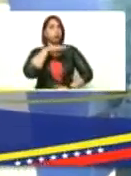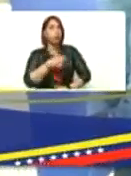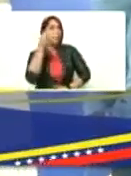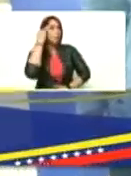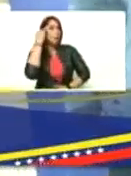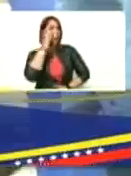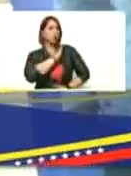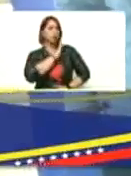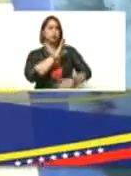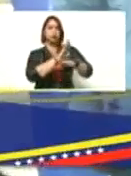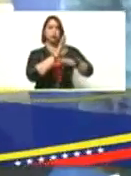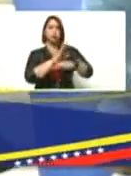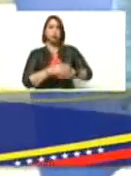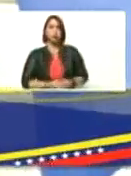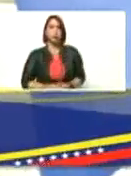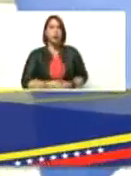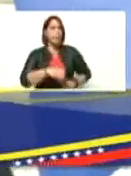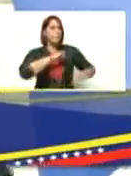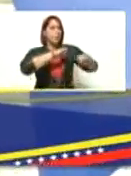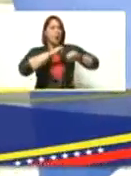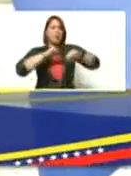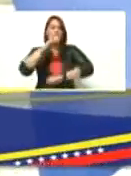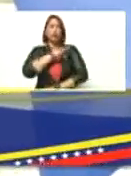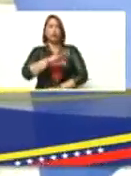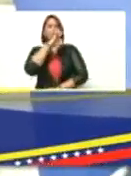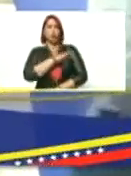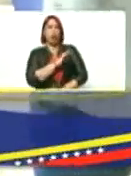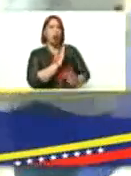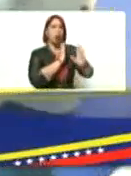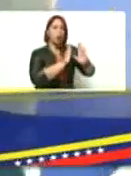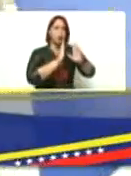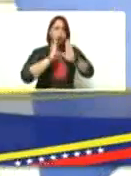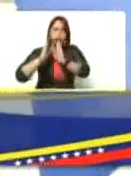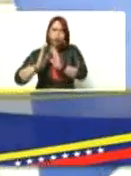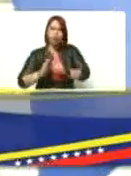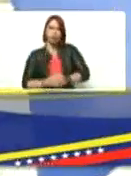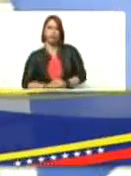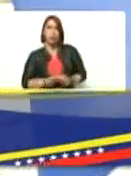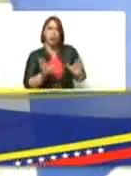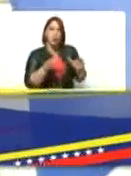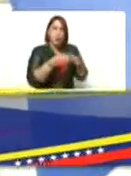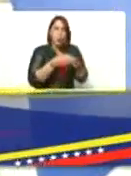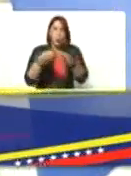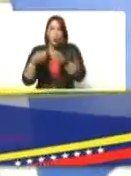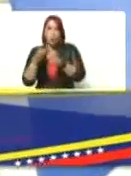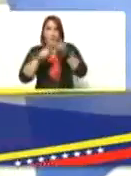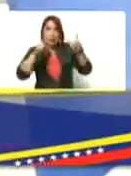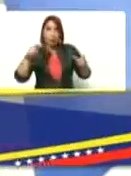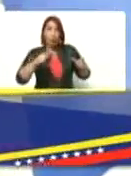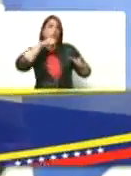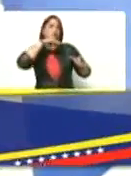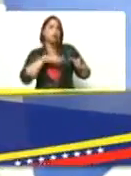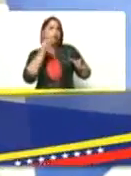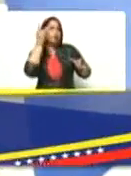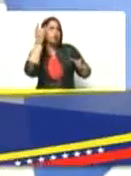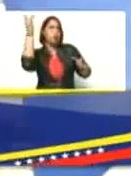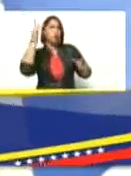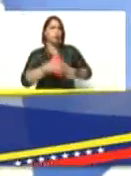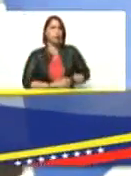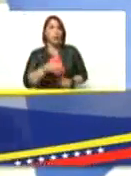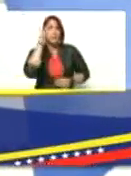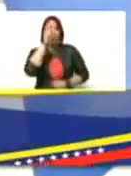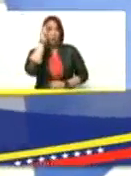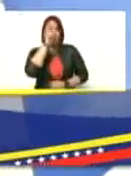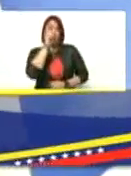Memoria y Patrimonio es un movimiento social organizativo que agrupa historiadores e historiadoras,